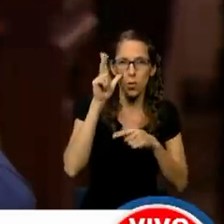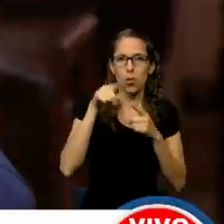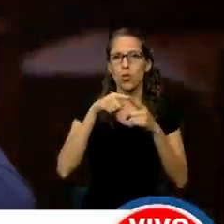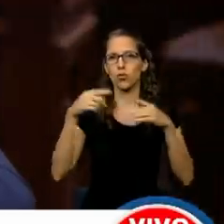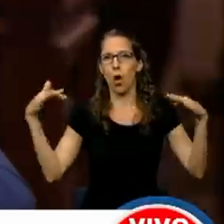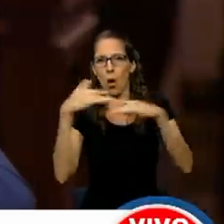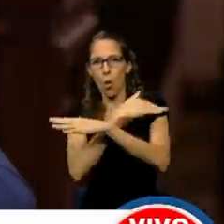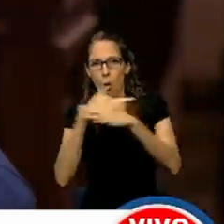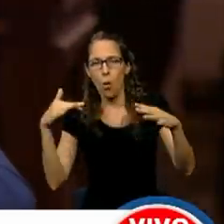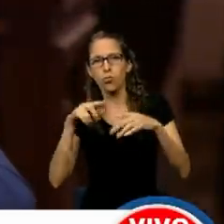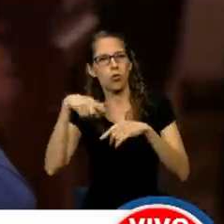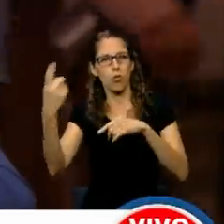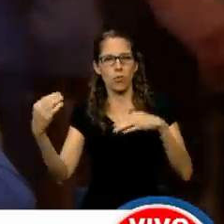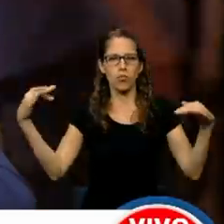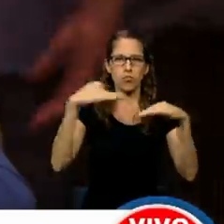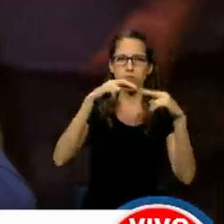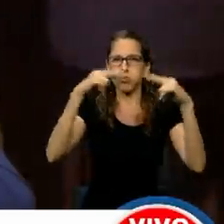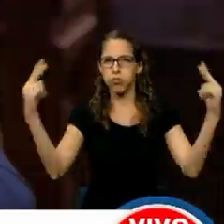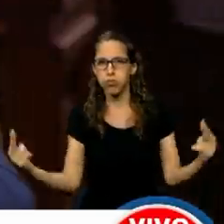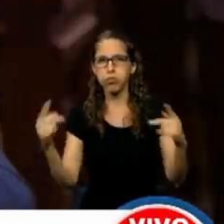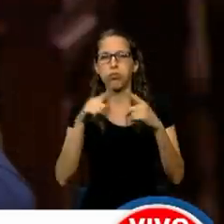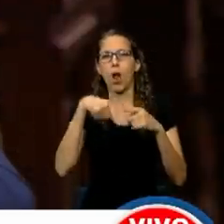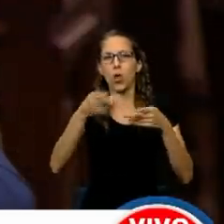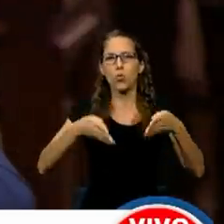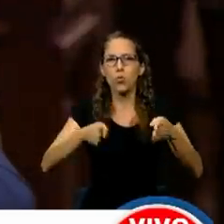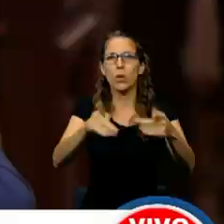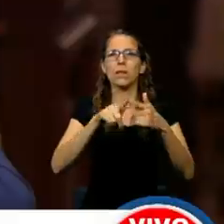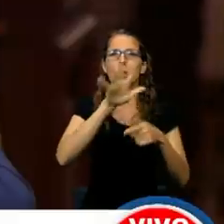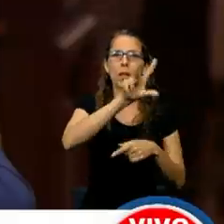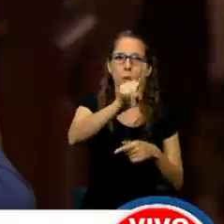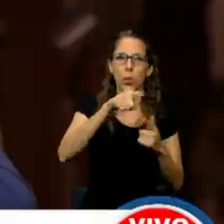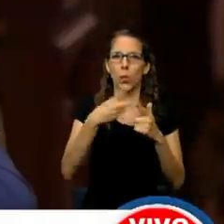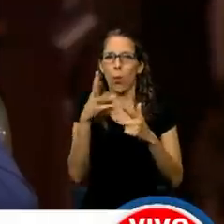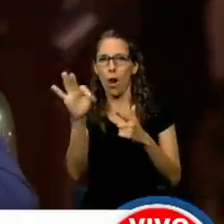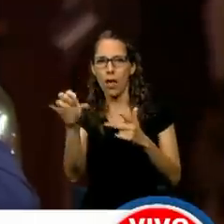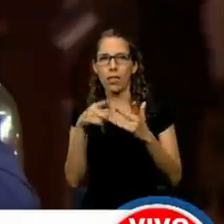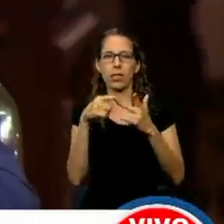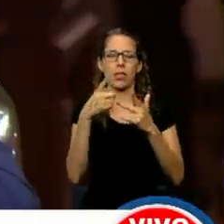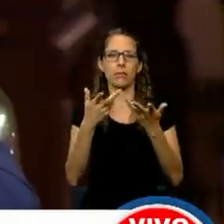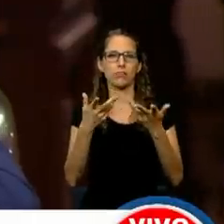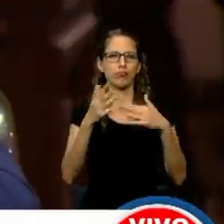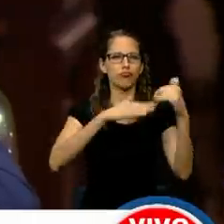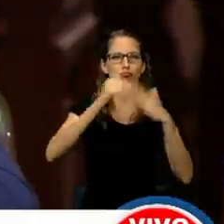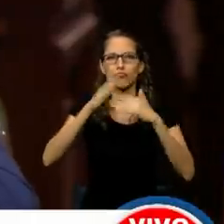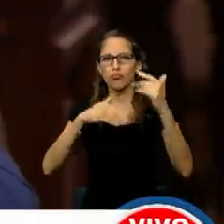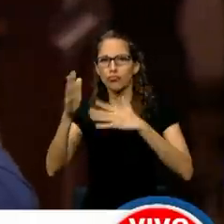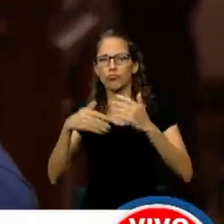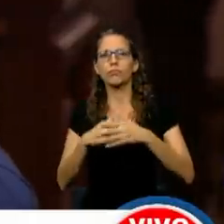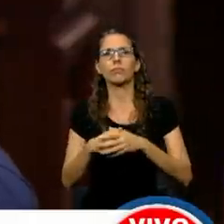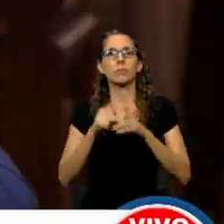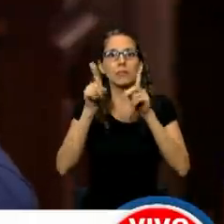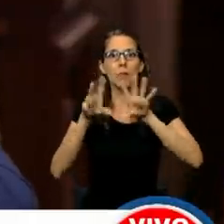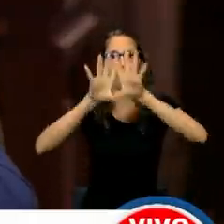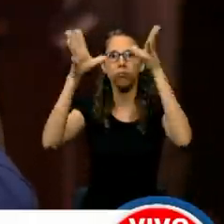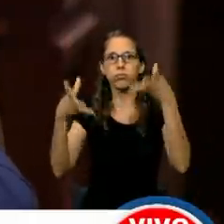autopista demarcación ahora las 51 la 40 poder tener una planta de